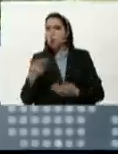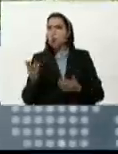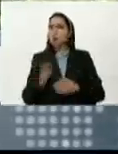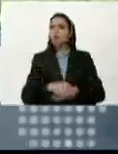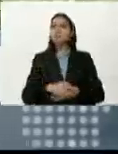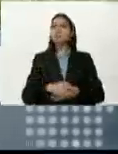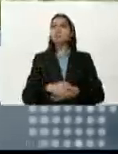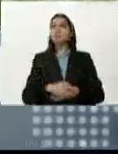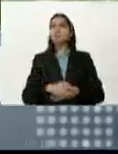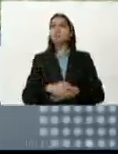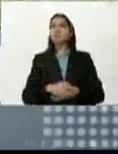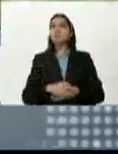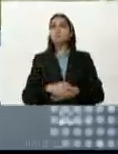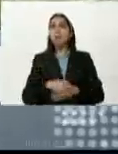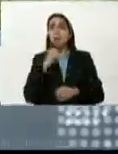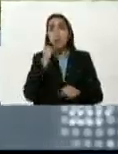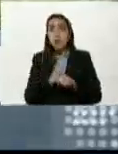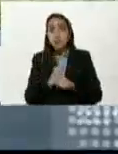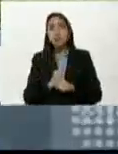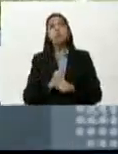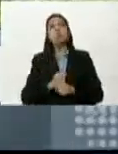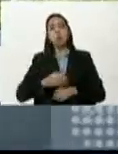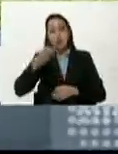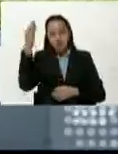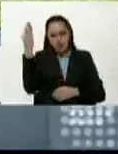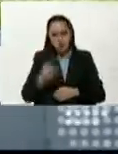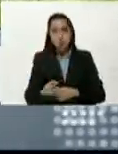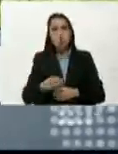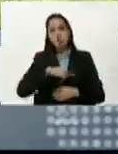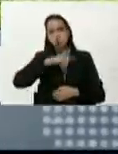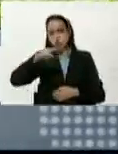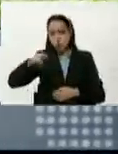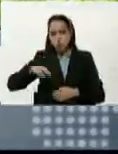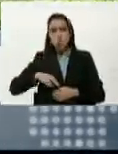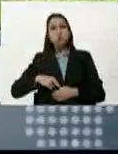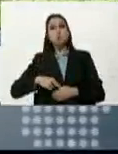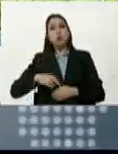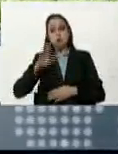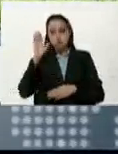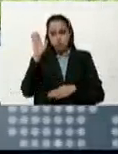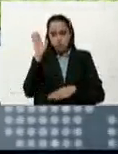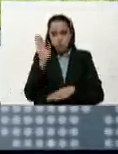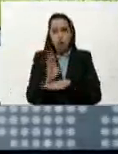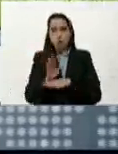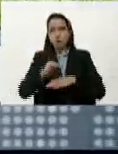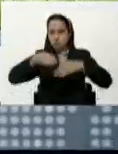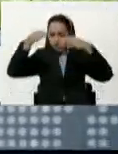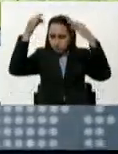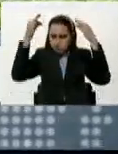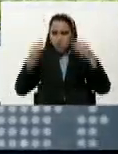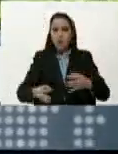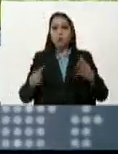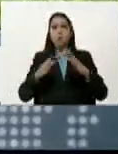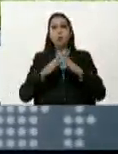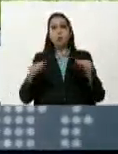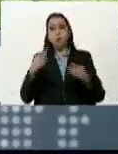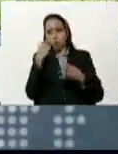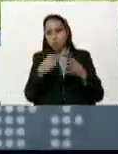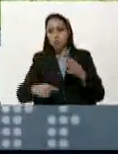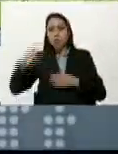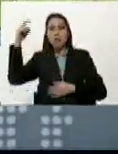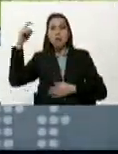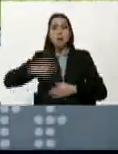productores del táchira tengan la seguridad de que los voy a proteger plenamente de los productos que